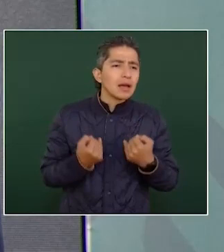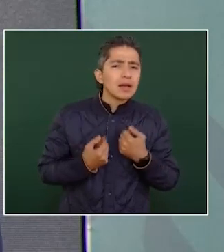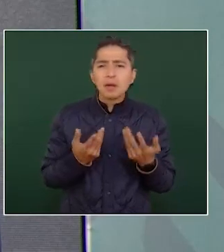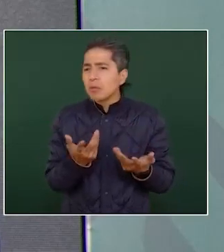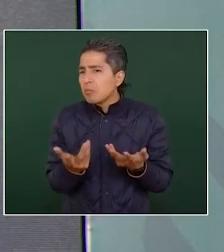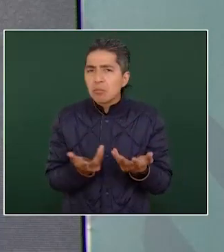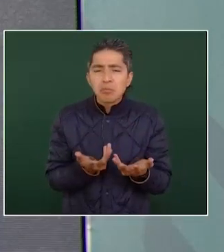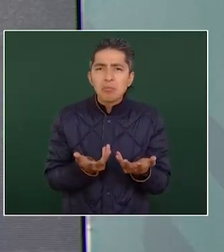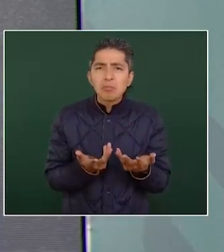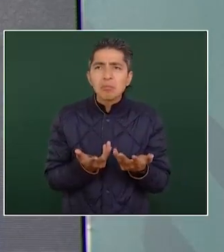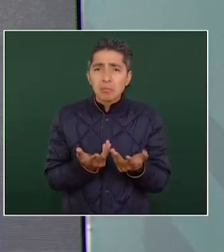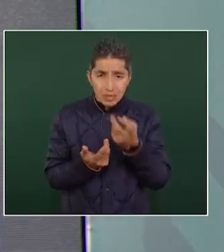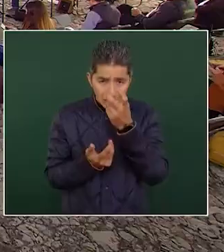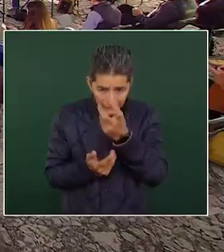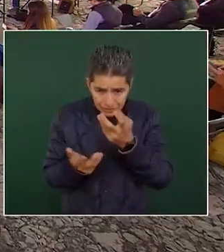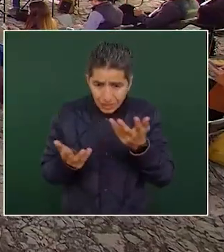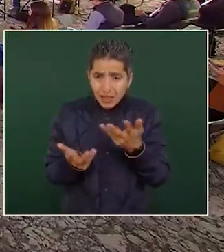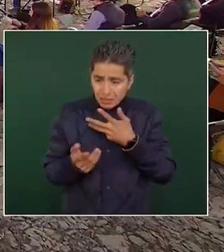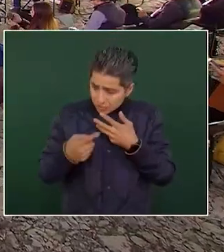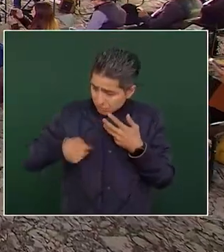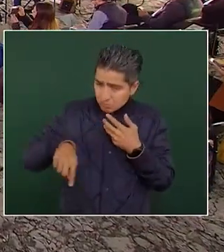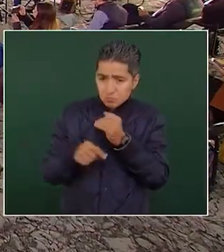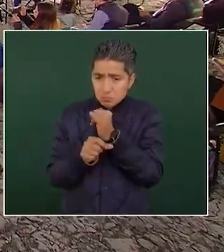Y en eso estamos.